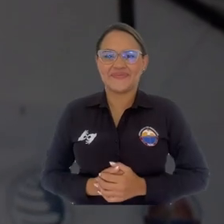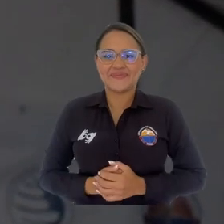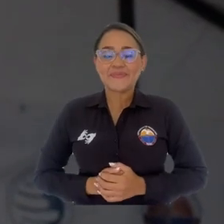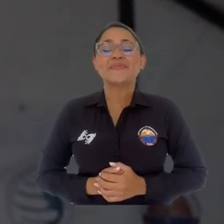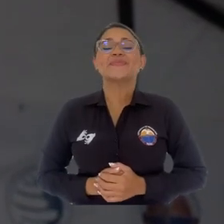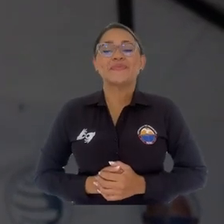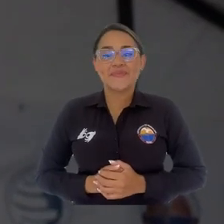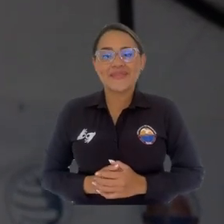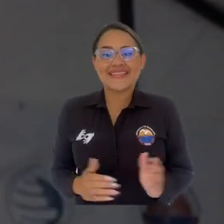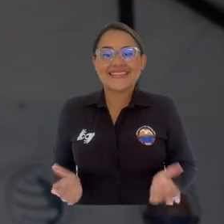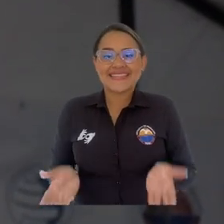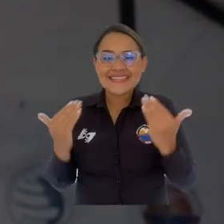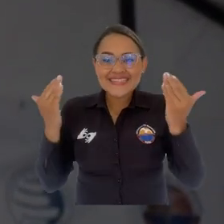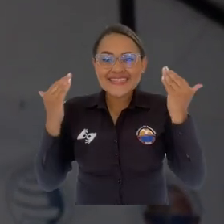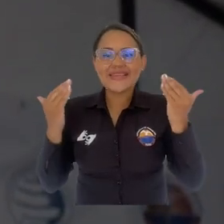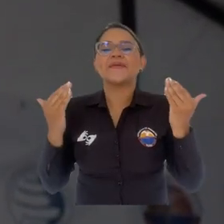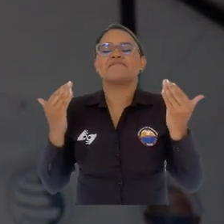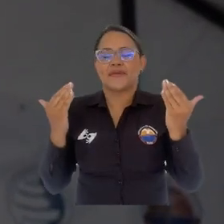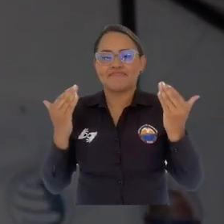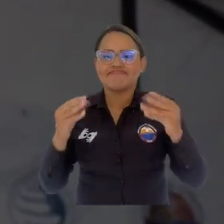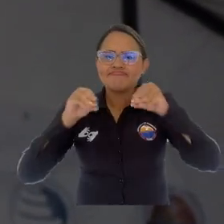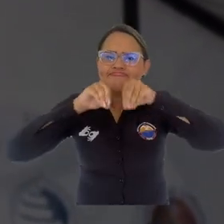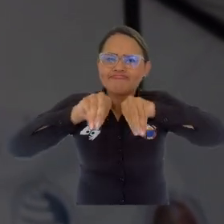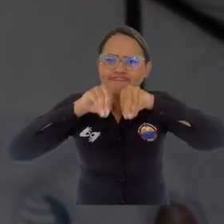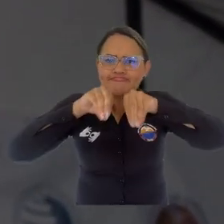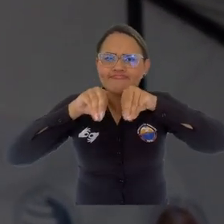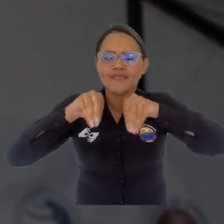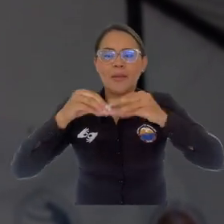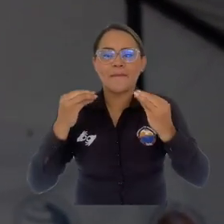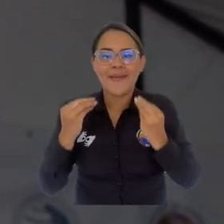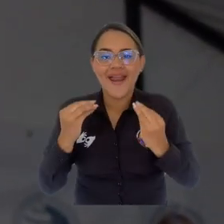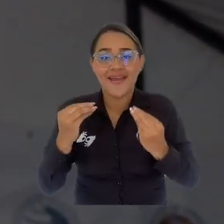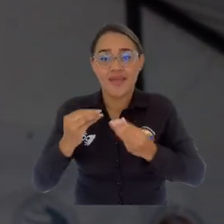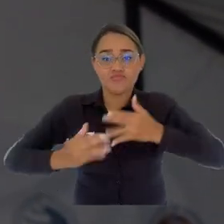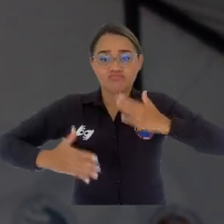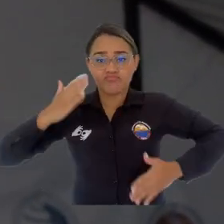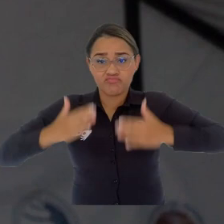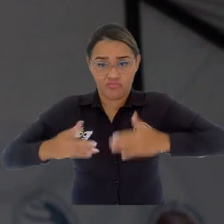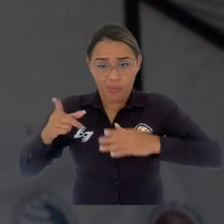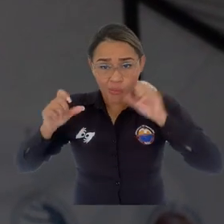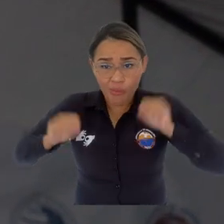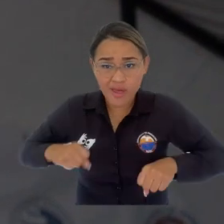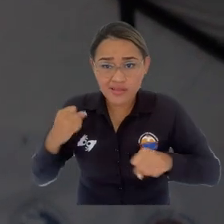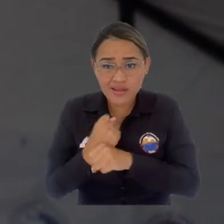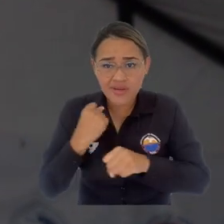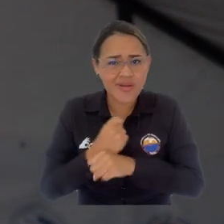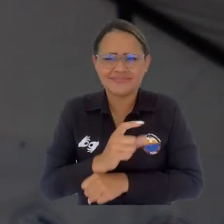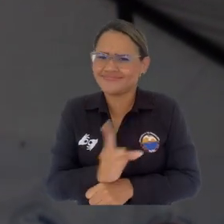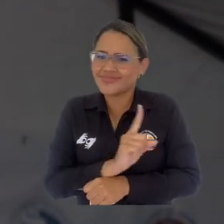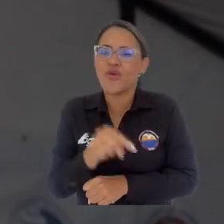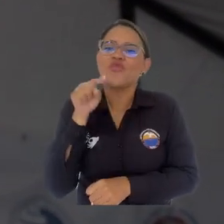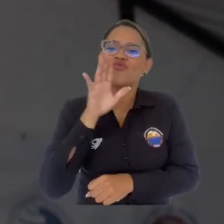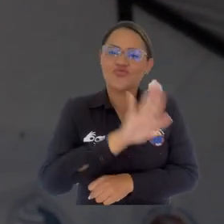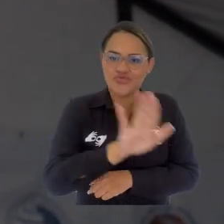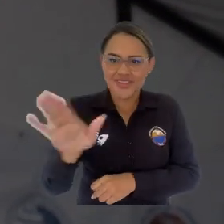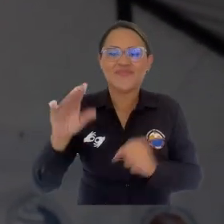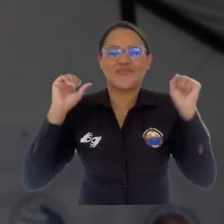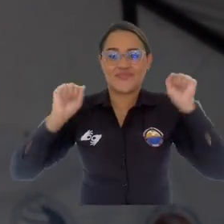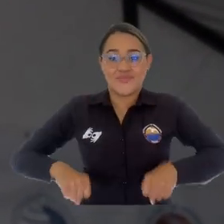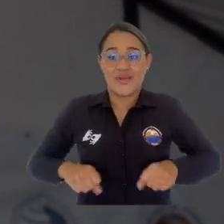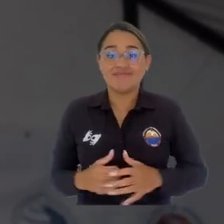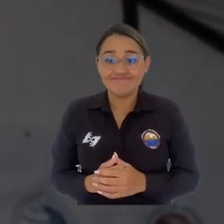sean capaces de hacer lo que las máquinas no pueden para darle sentido humano a su trabajo para que transformen realidades Pero